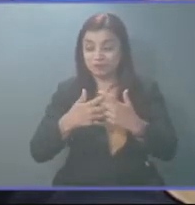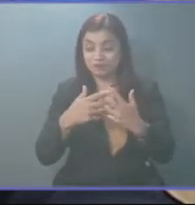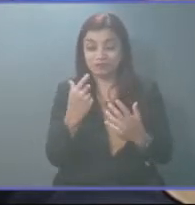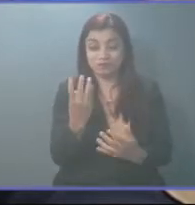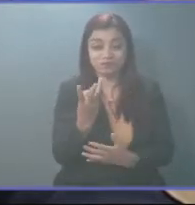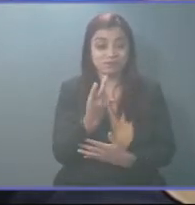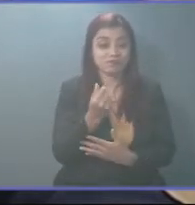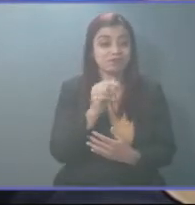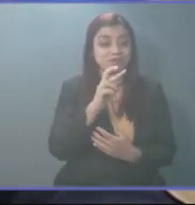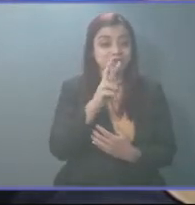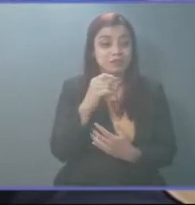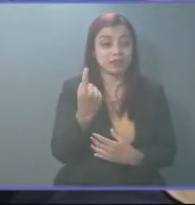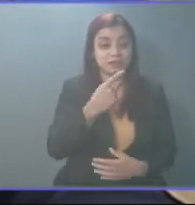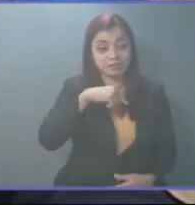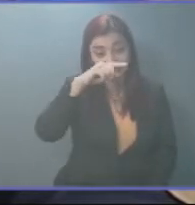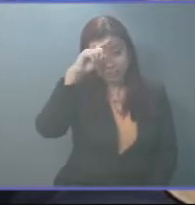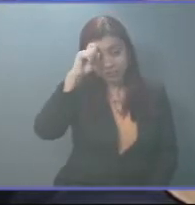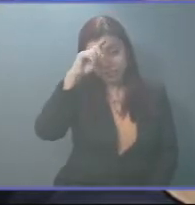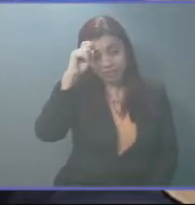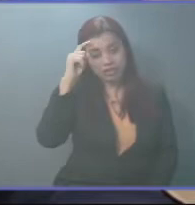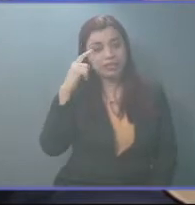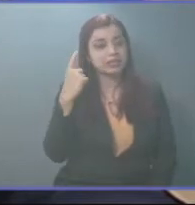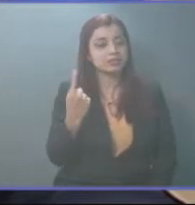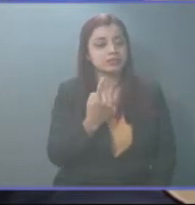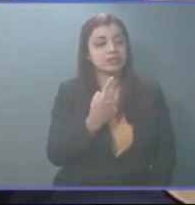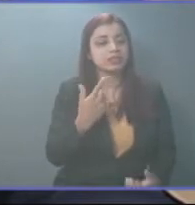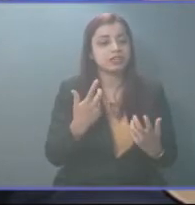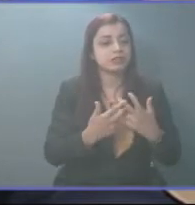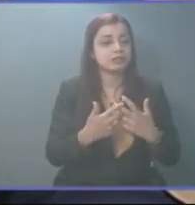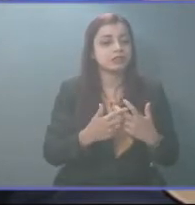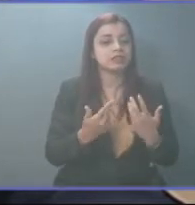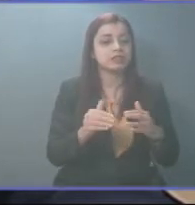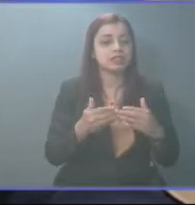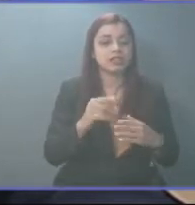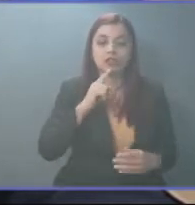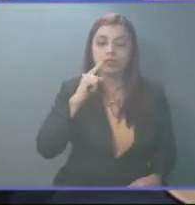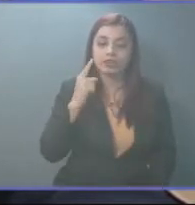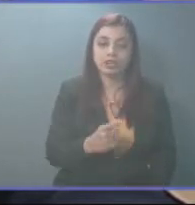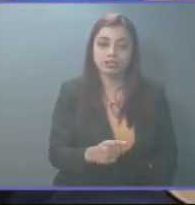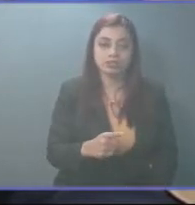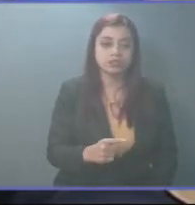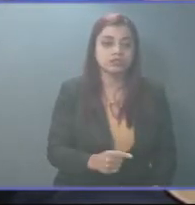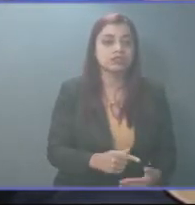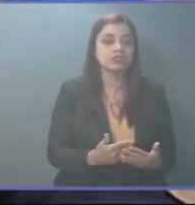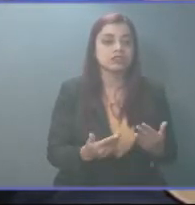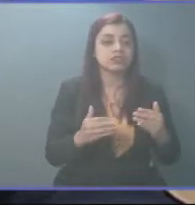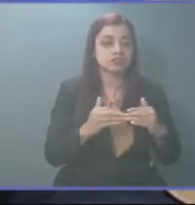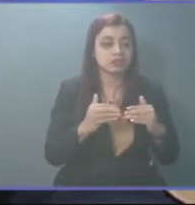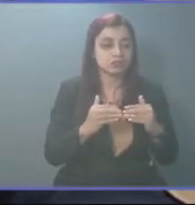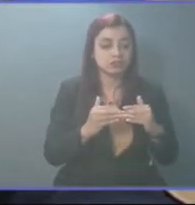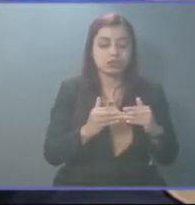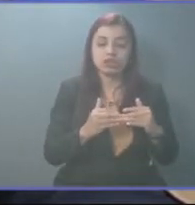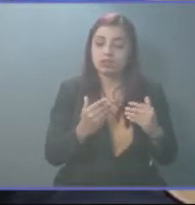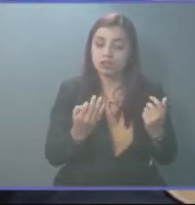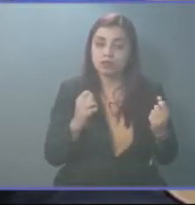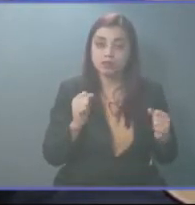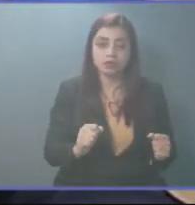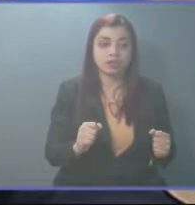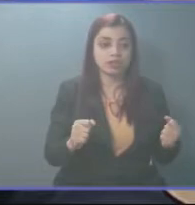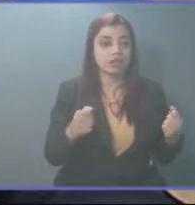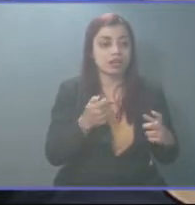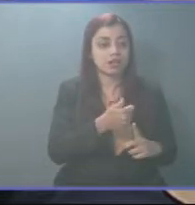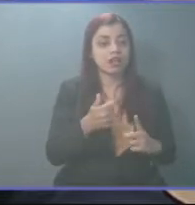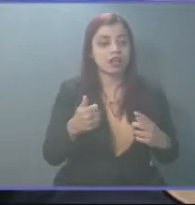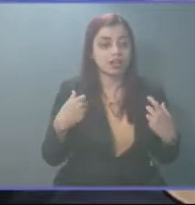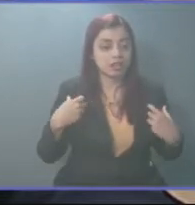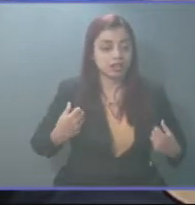mayor a 20 trabajadores, estas estarán exoneradas de dicha obligación. Igual obligación tendrá el Estado y sus dependencias,